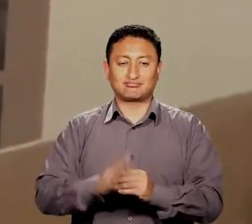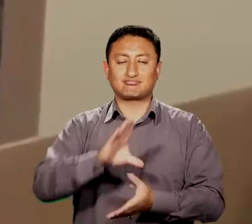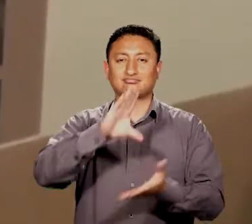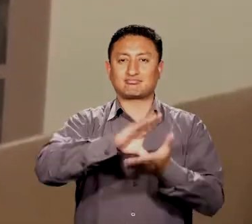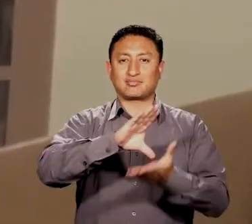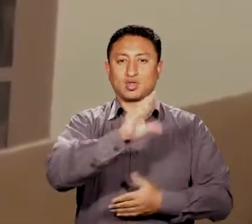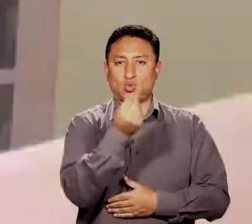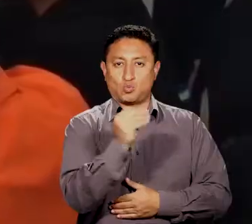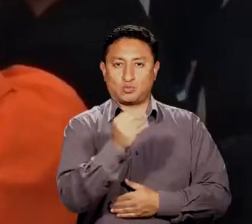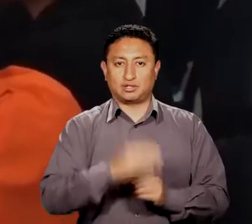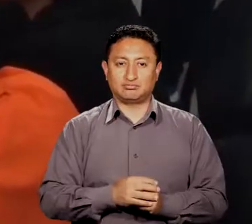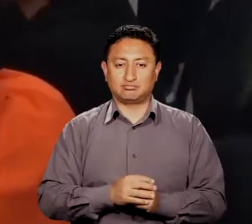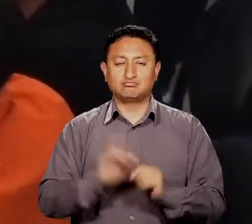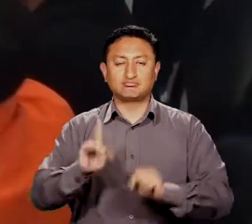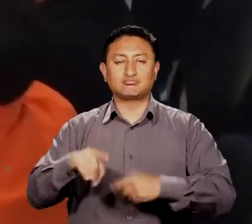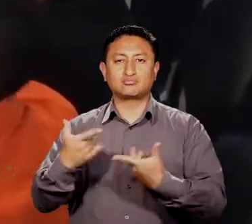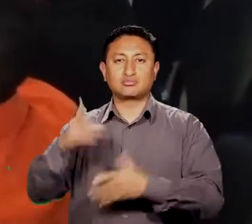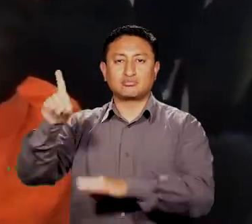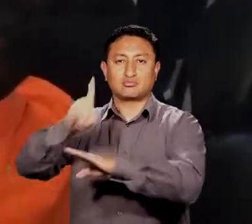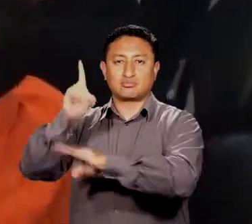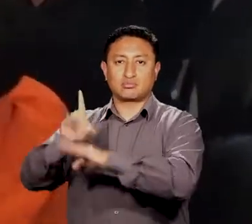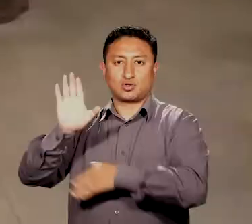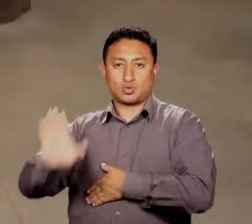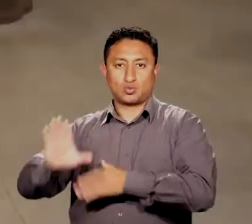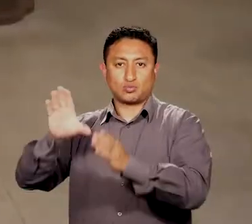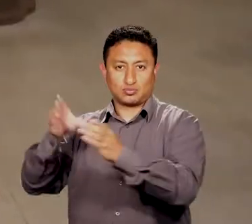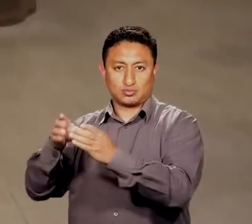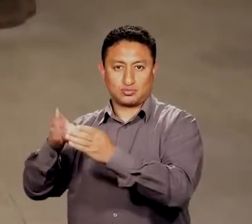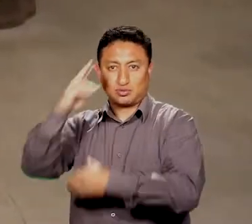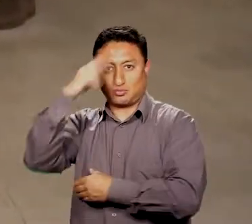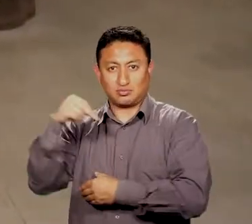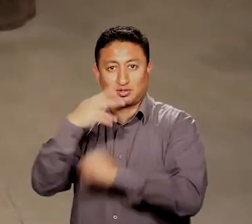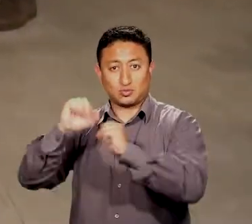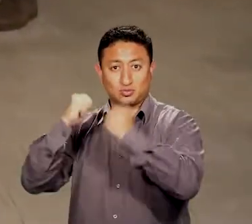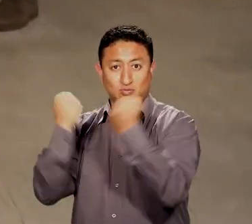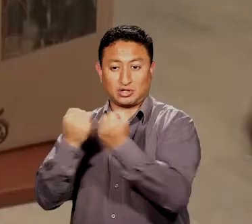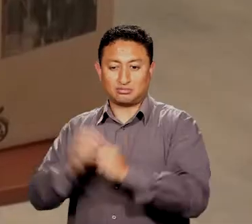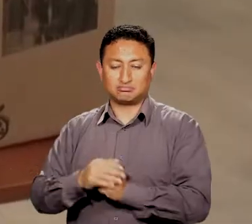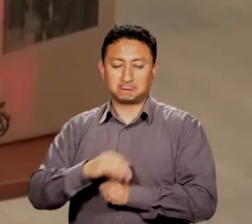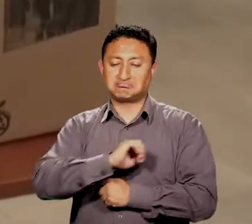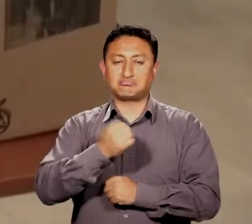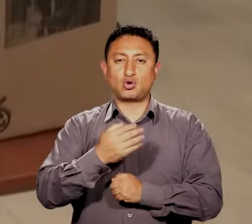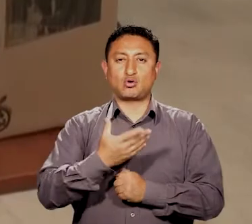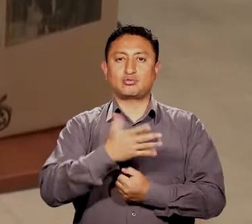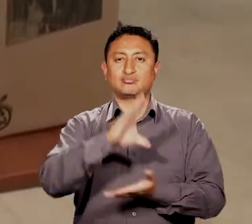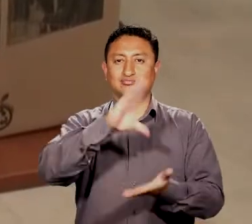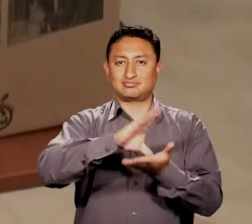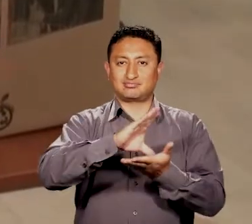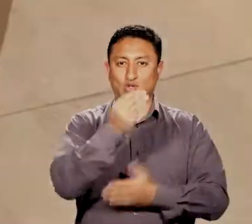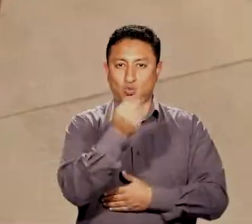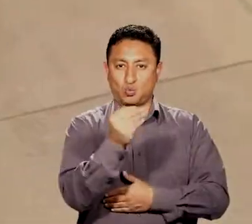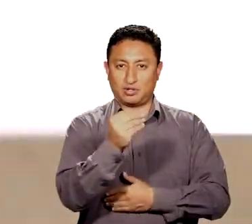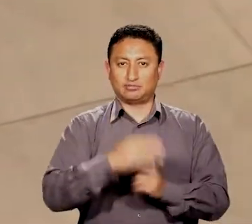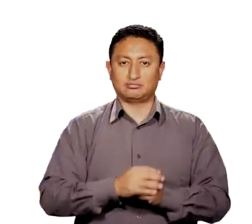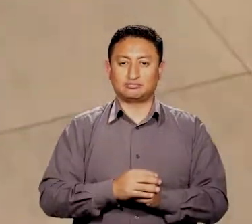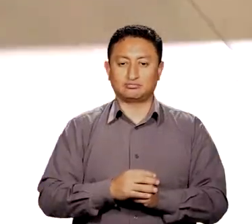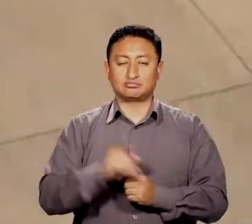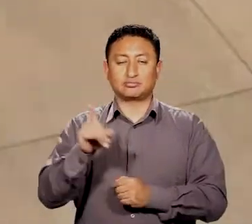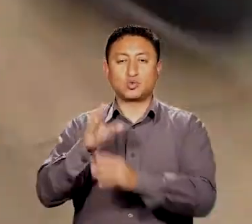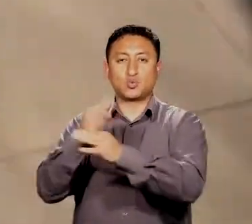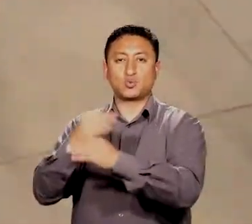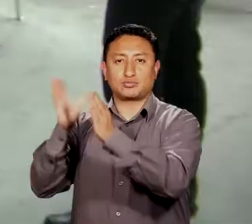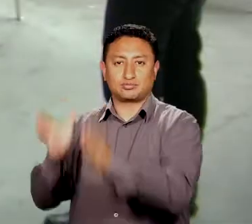adolescentes infractores, integradas por el director del centro de rehabilitación social o del centro de adolescentes infractores, un